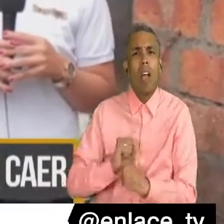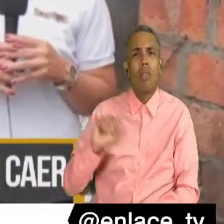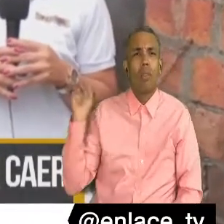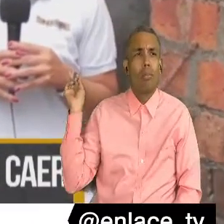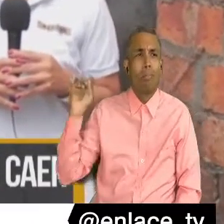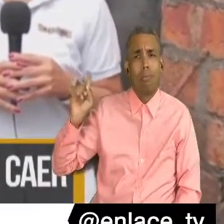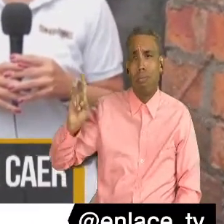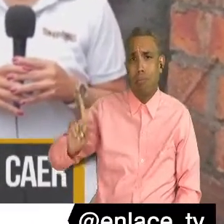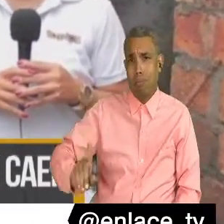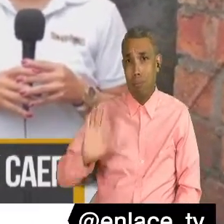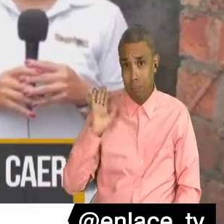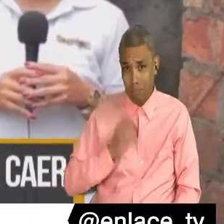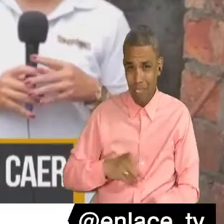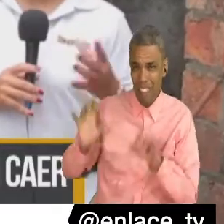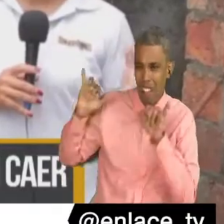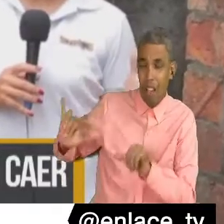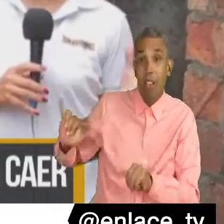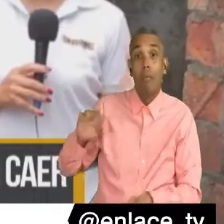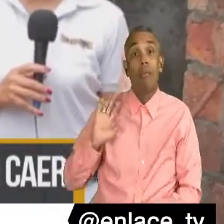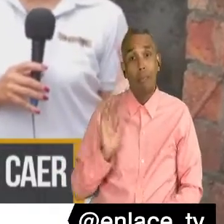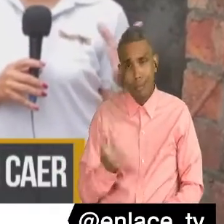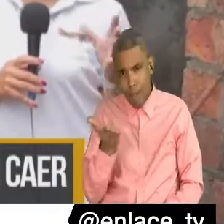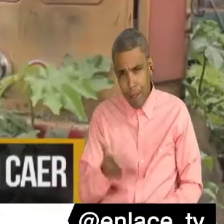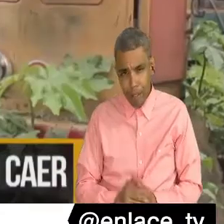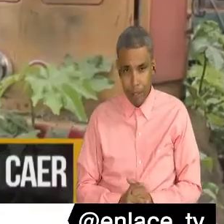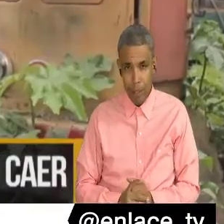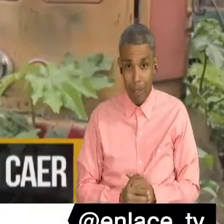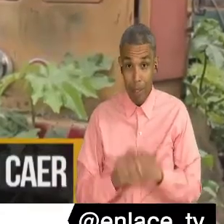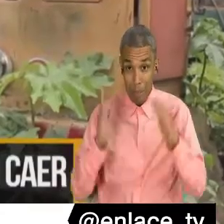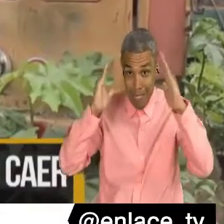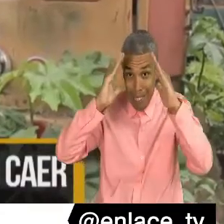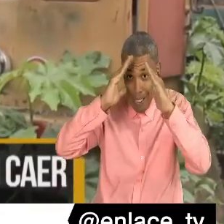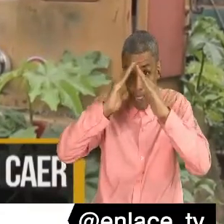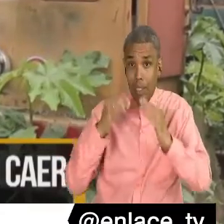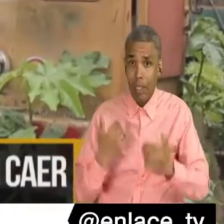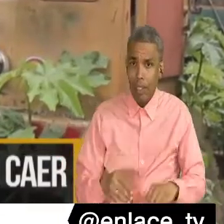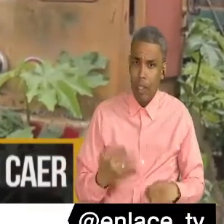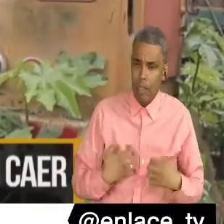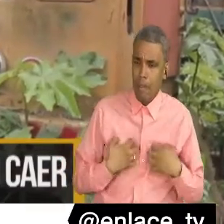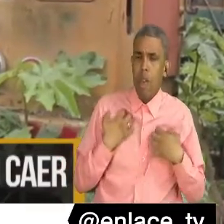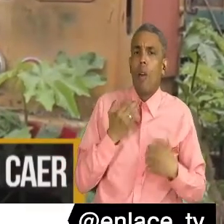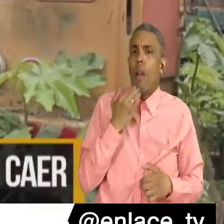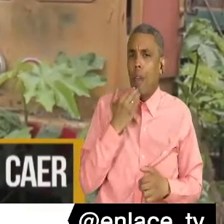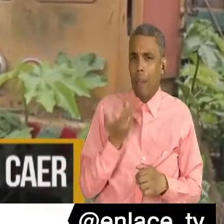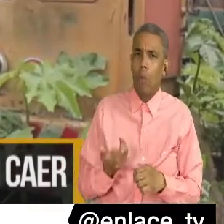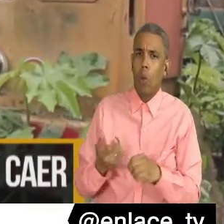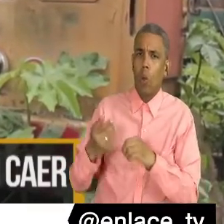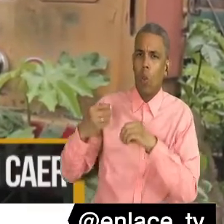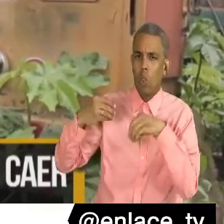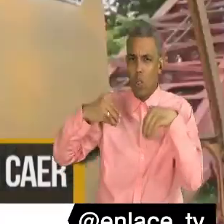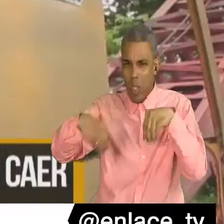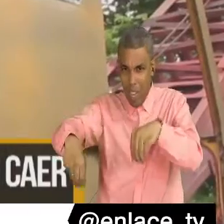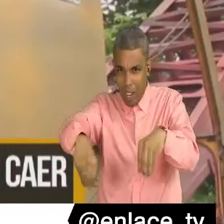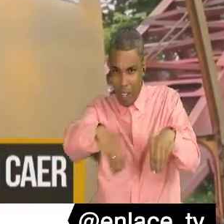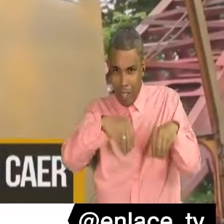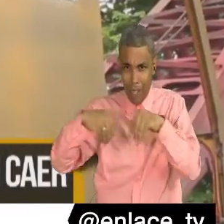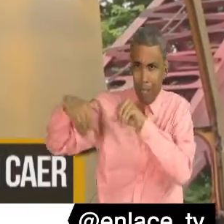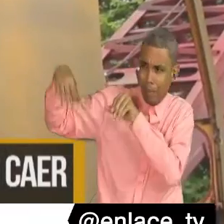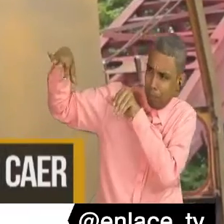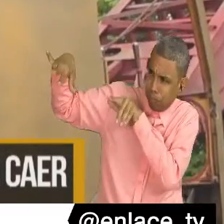vivienda. Pues hoy esta representa, según el vecino, un riesgo no solo para él, sino para invasores, como él lo ha manifestado, que se encuentran